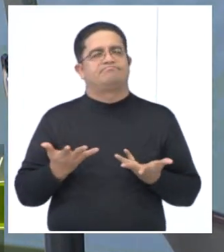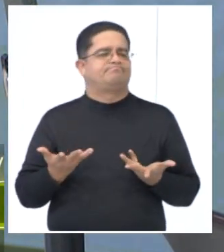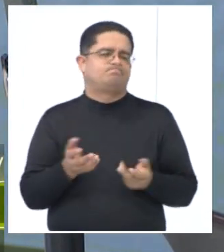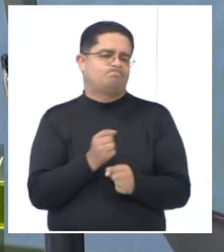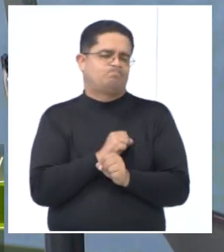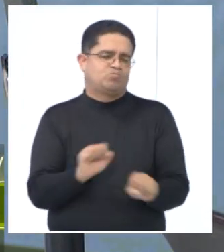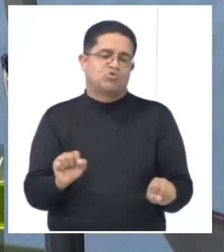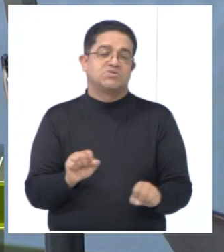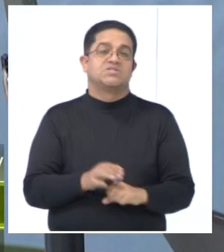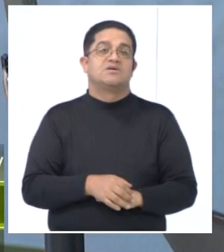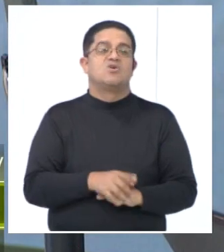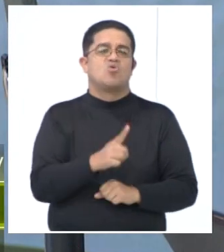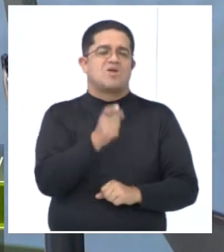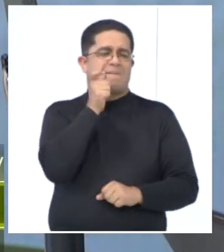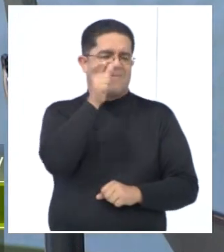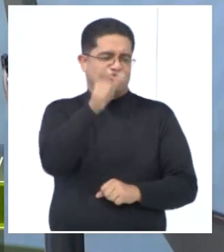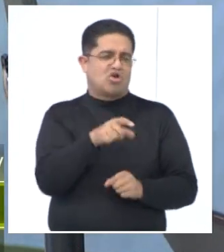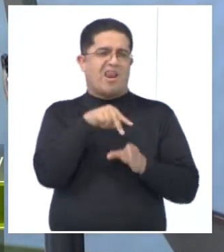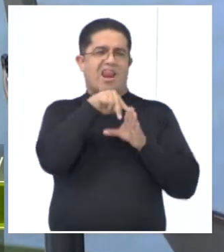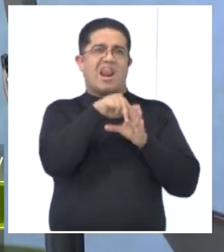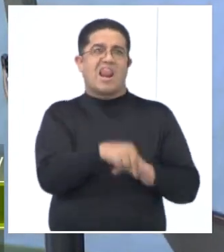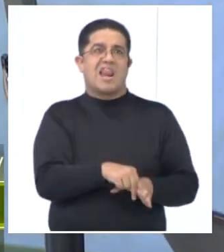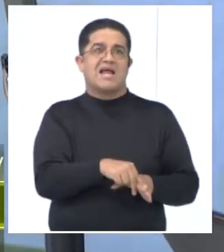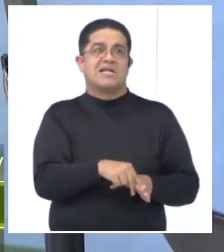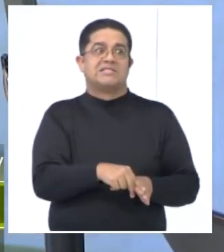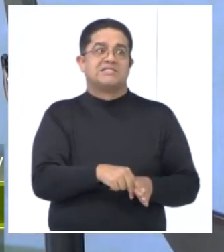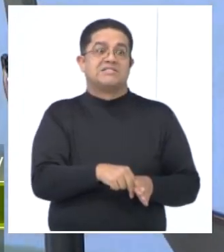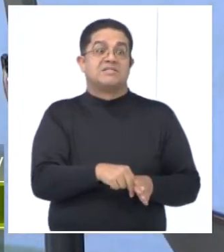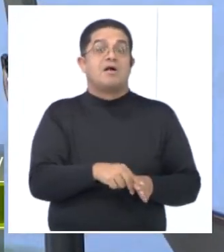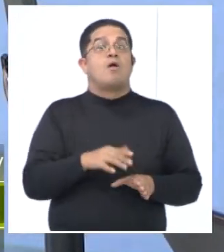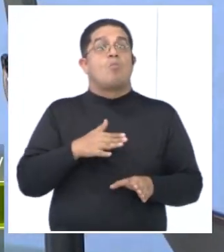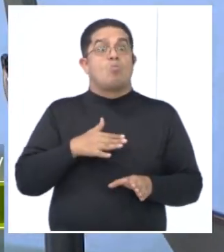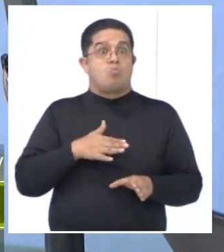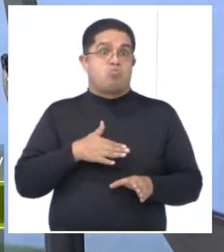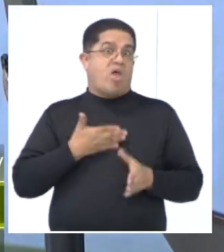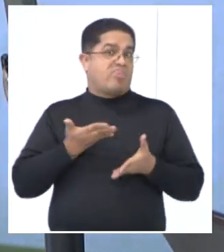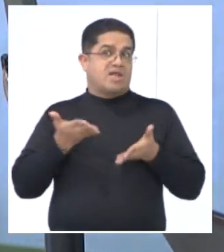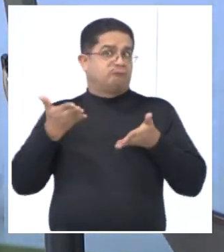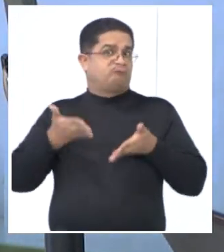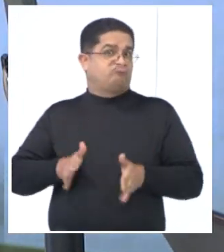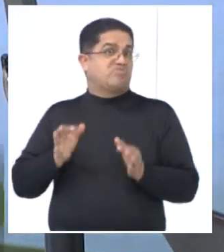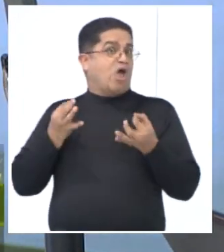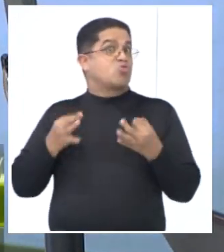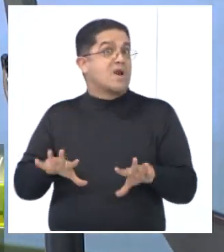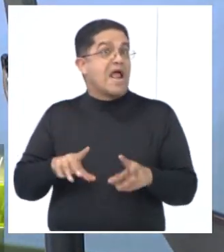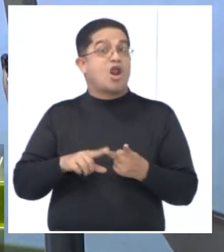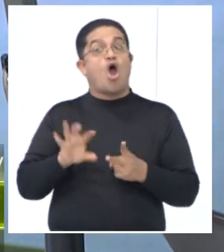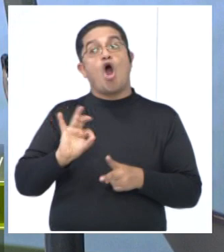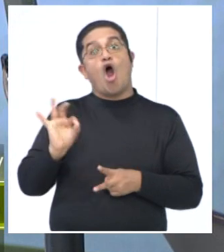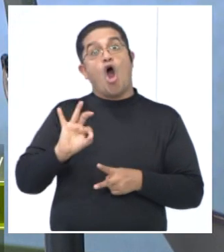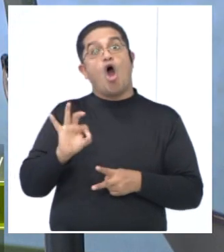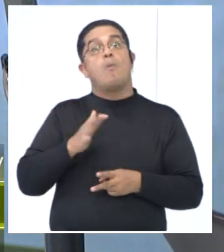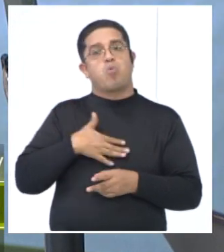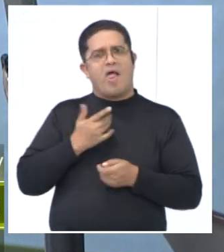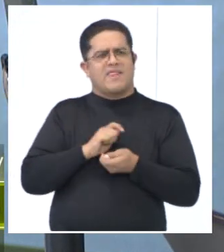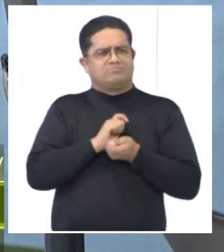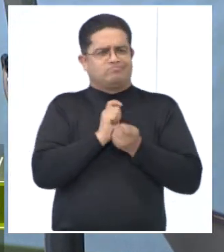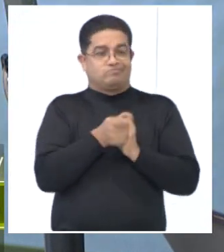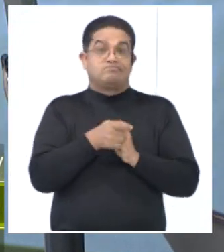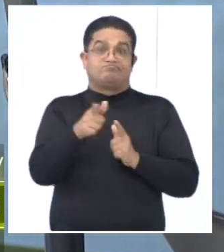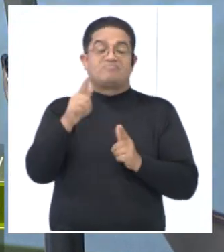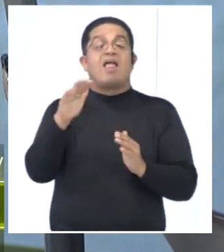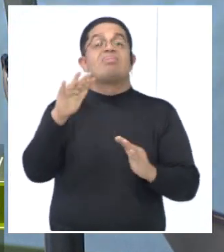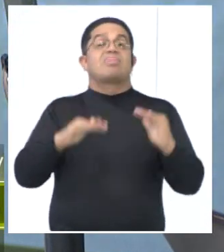que un acosador puede o nacer o puede hacerse. Eso va a depender también de sus experiencias vitales, de su ambiente, del